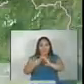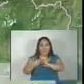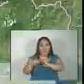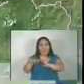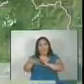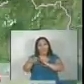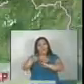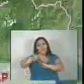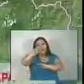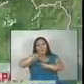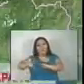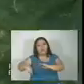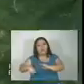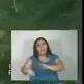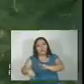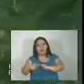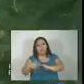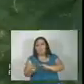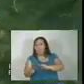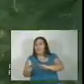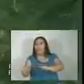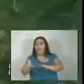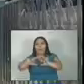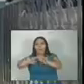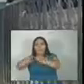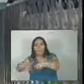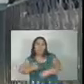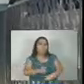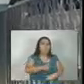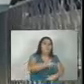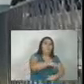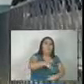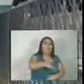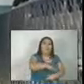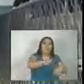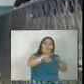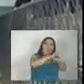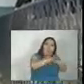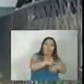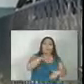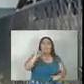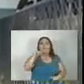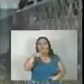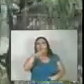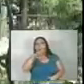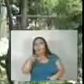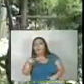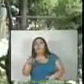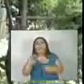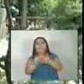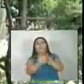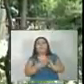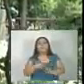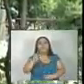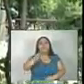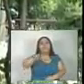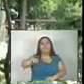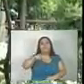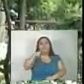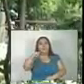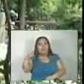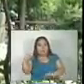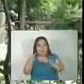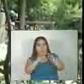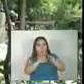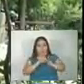de Soyapango y con un limítrofe con San Martín y Epopa. La ciudad habitacional cuenta con más de 2.100 viviendas habitadas por unas